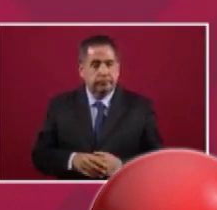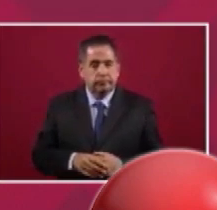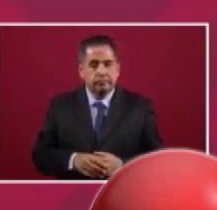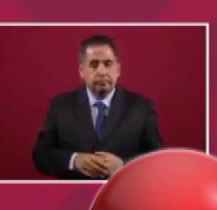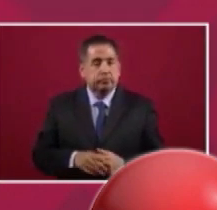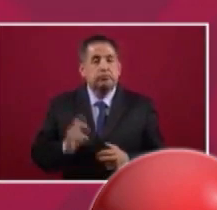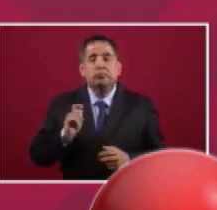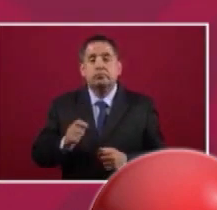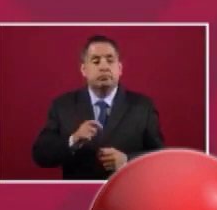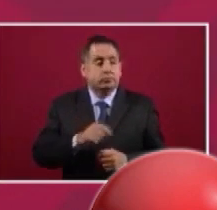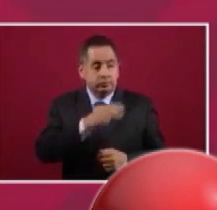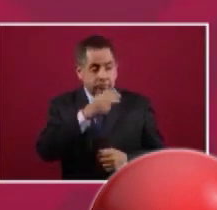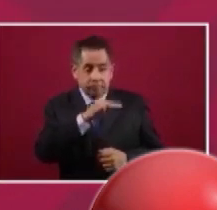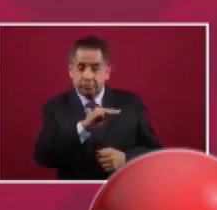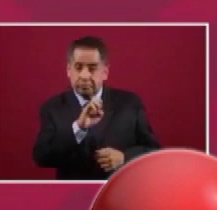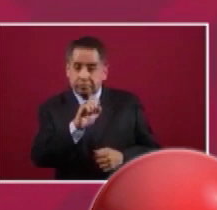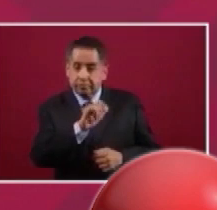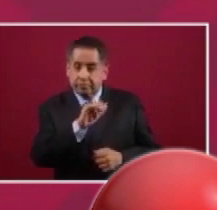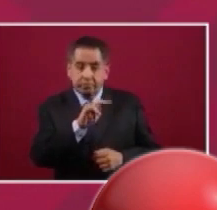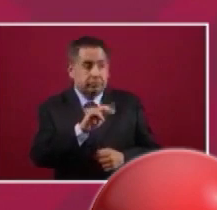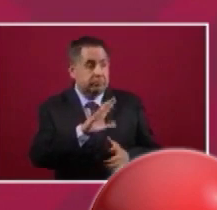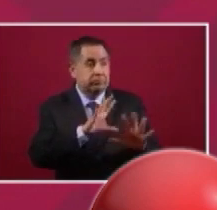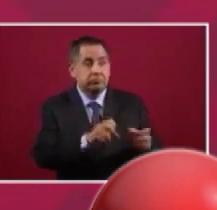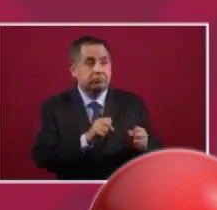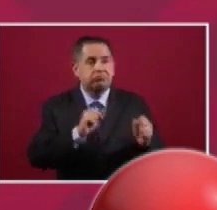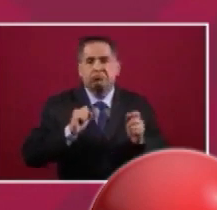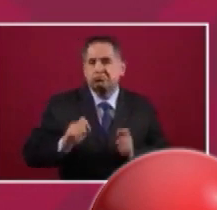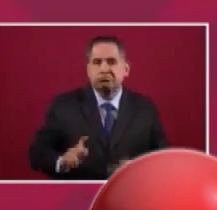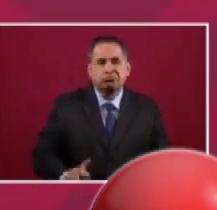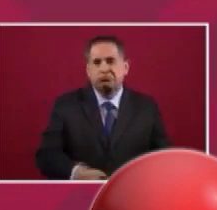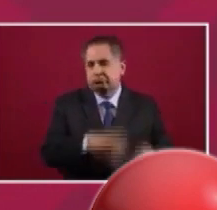y venden Mexicana